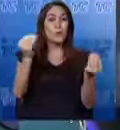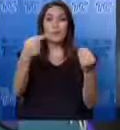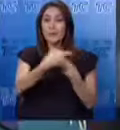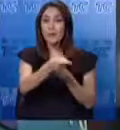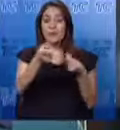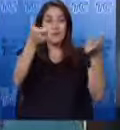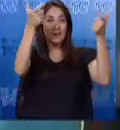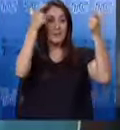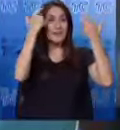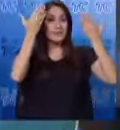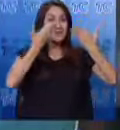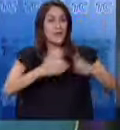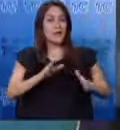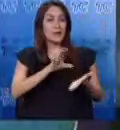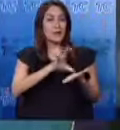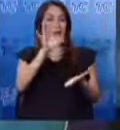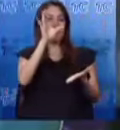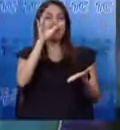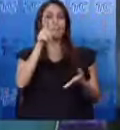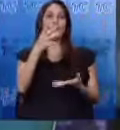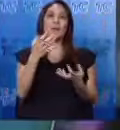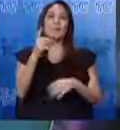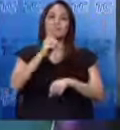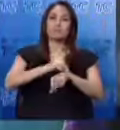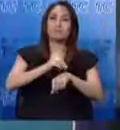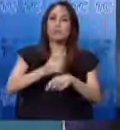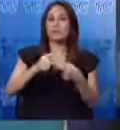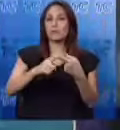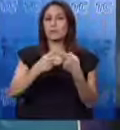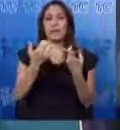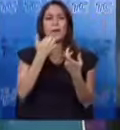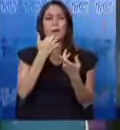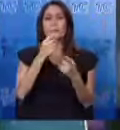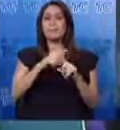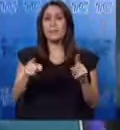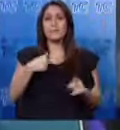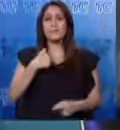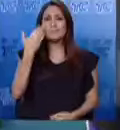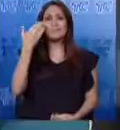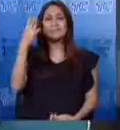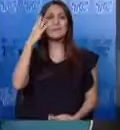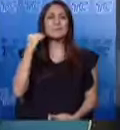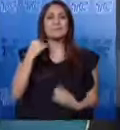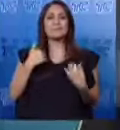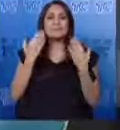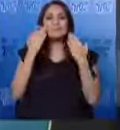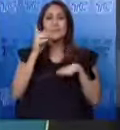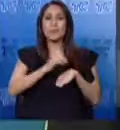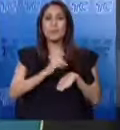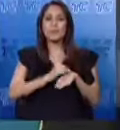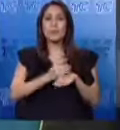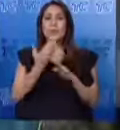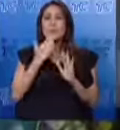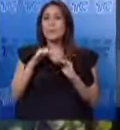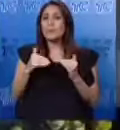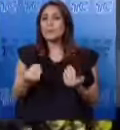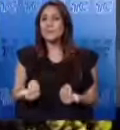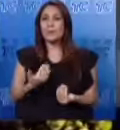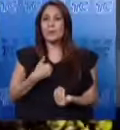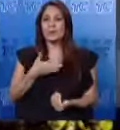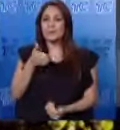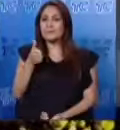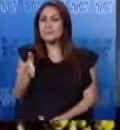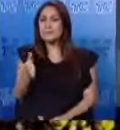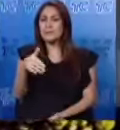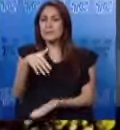bachiller, que quieres estudiar medicina y no tienes los conocimientos necesarios como para poder encaminarte,